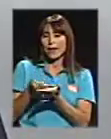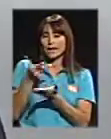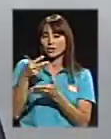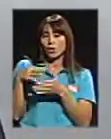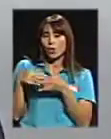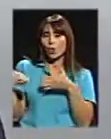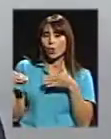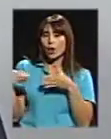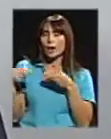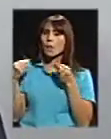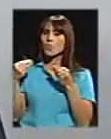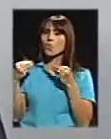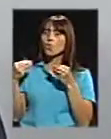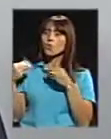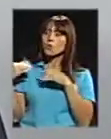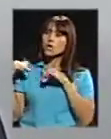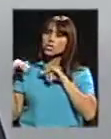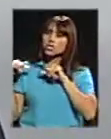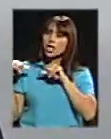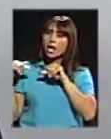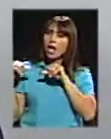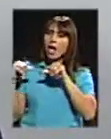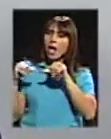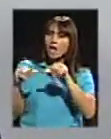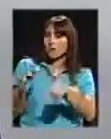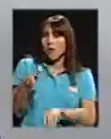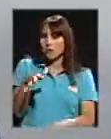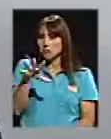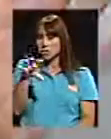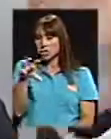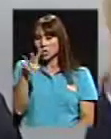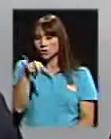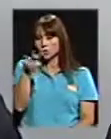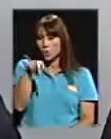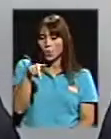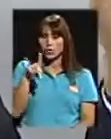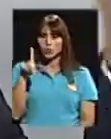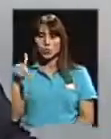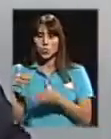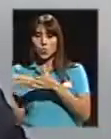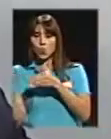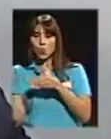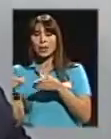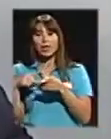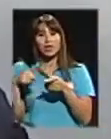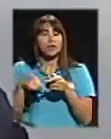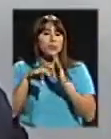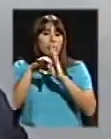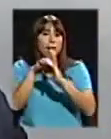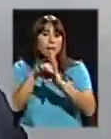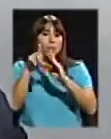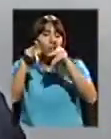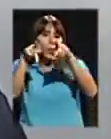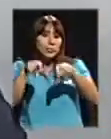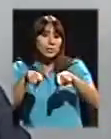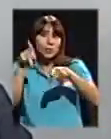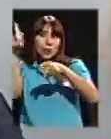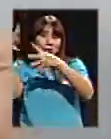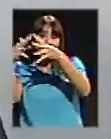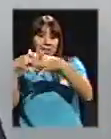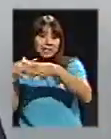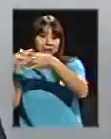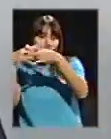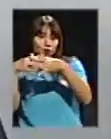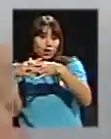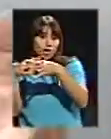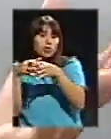muy estable, alrededor de 500, pues entonces alguien que allá en Estados Unidos se gana un